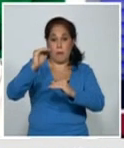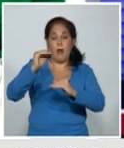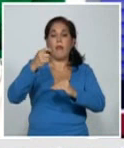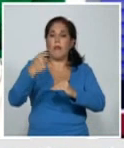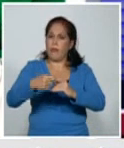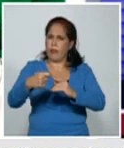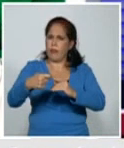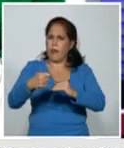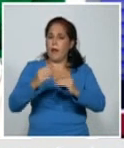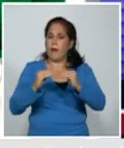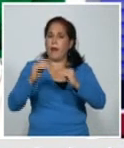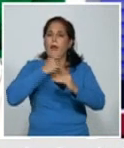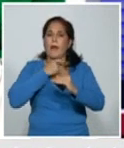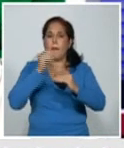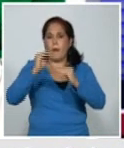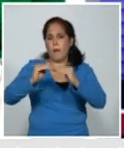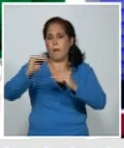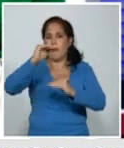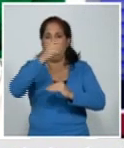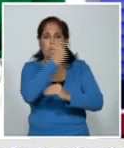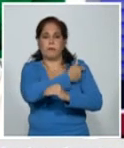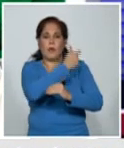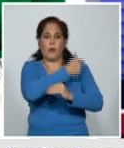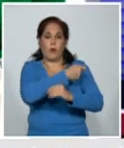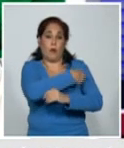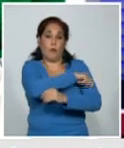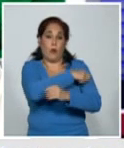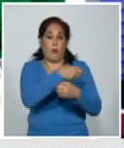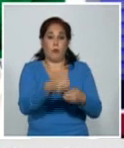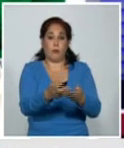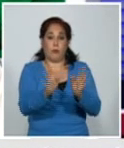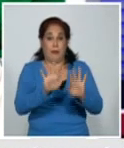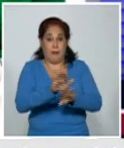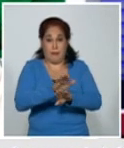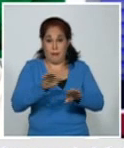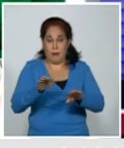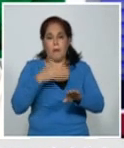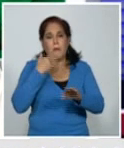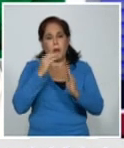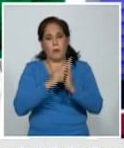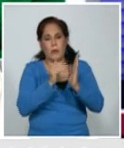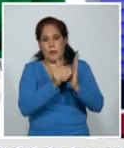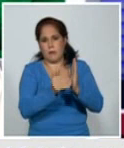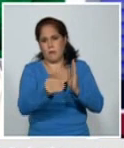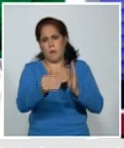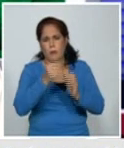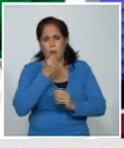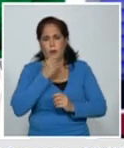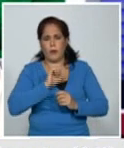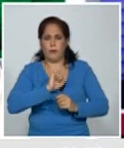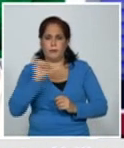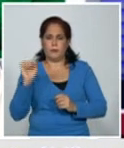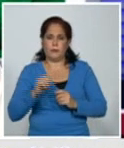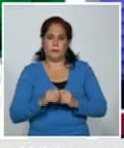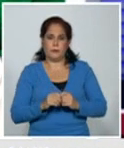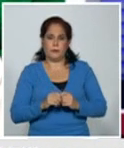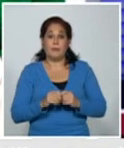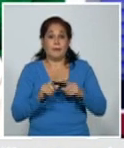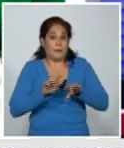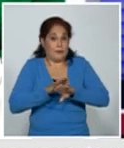de cobertura con esta vacuna en el país, que será en las próximas semanas, para que